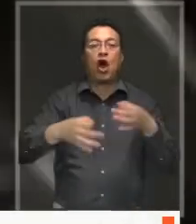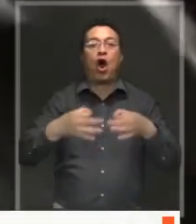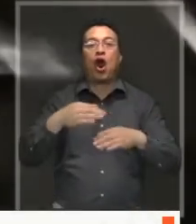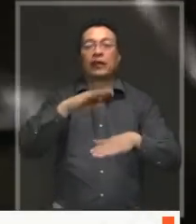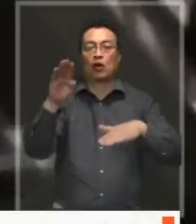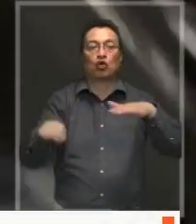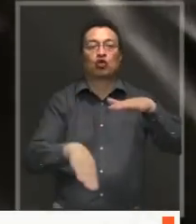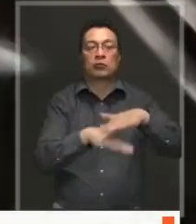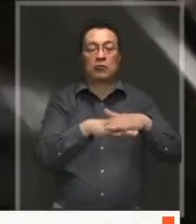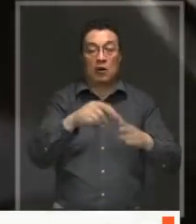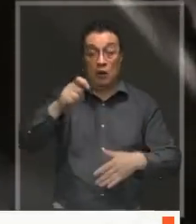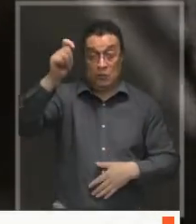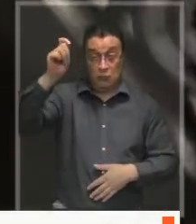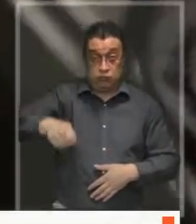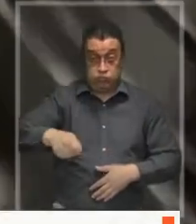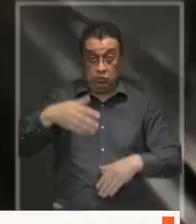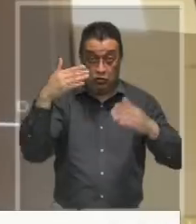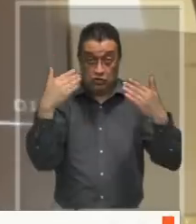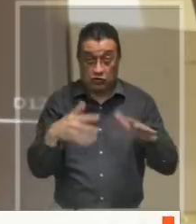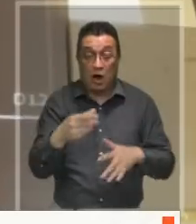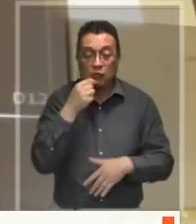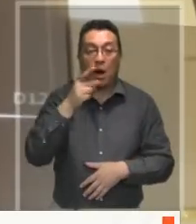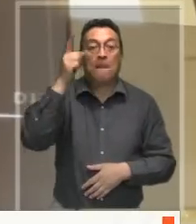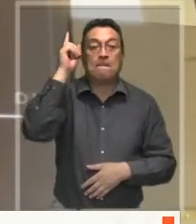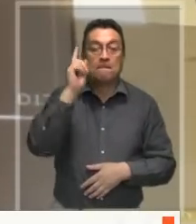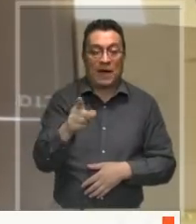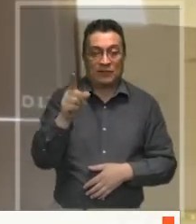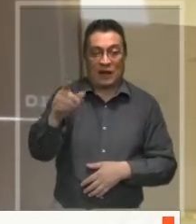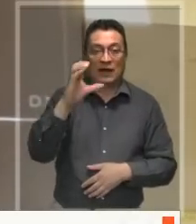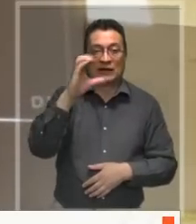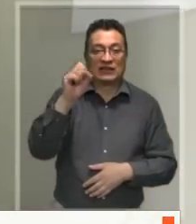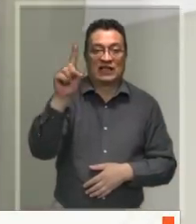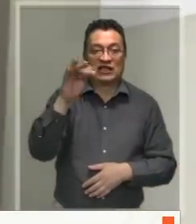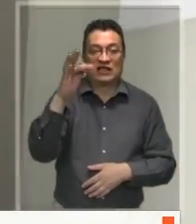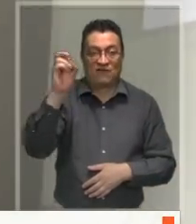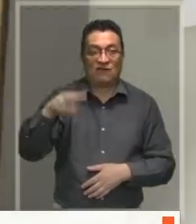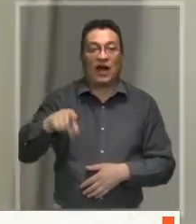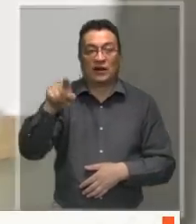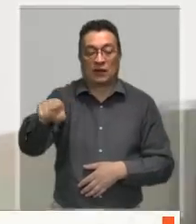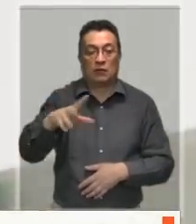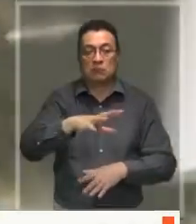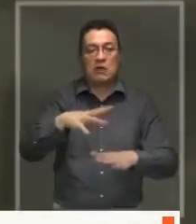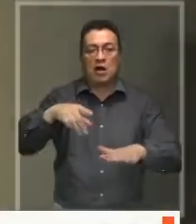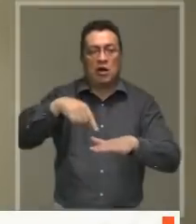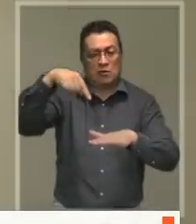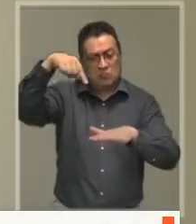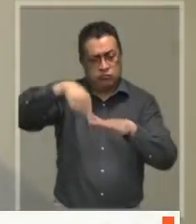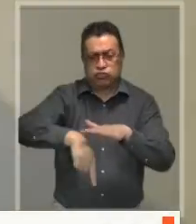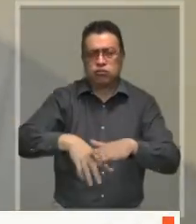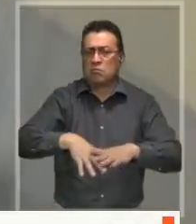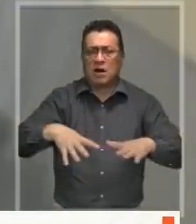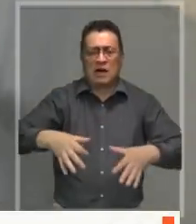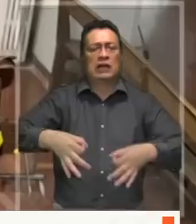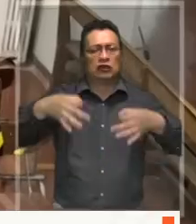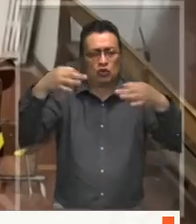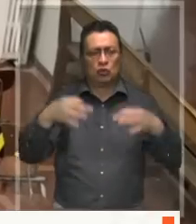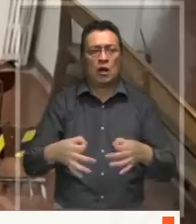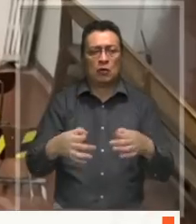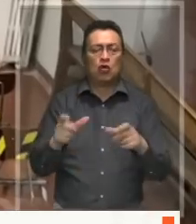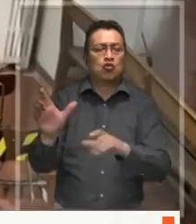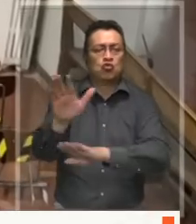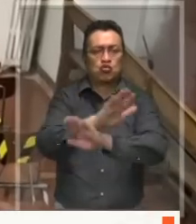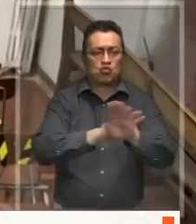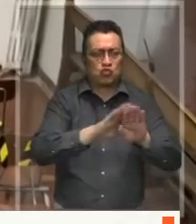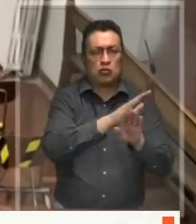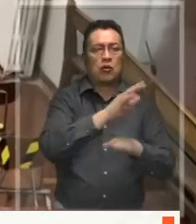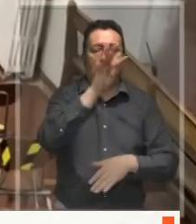En un reciente fallo, el máximo tribunal ordenó al Servicio de Salud Metropolitano Central profundizar las medidas de seguridad que resguarden a los